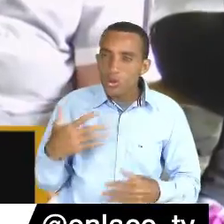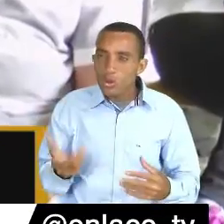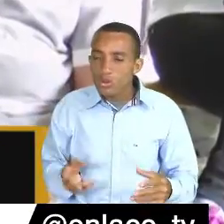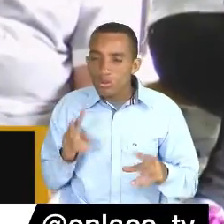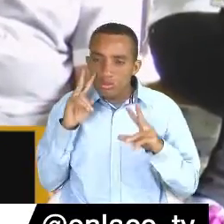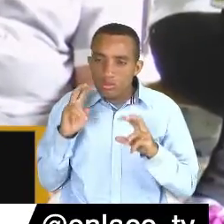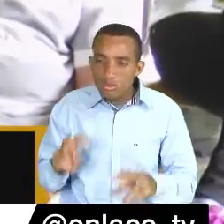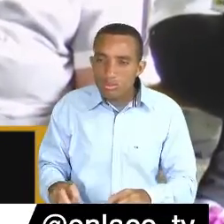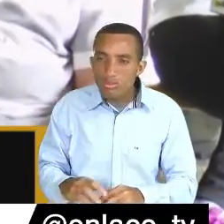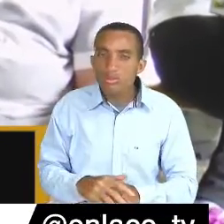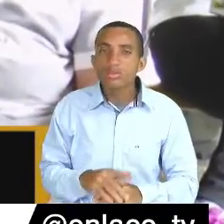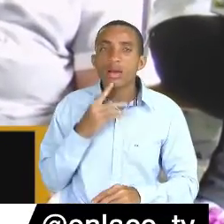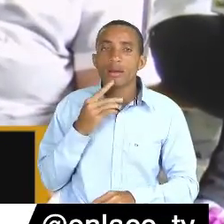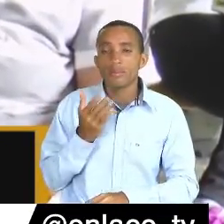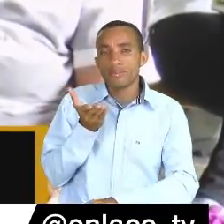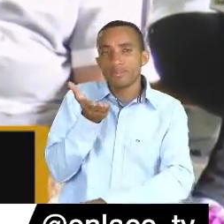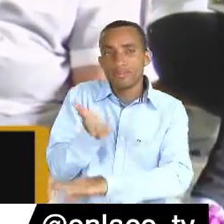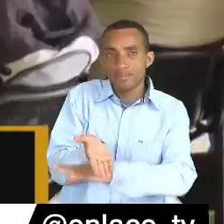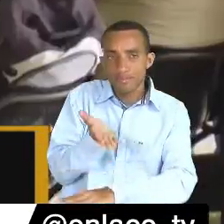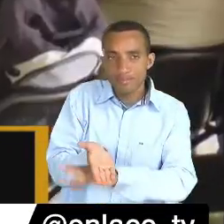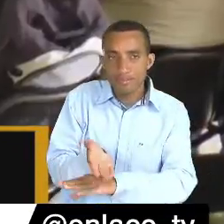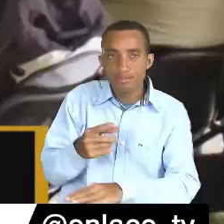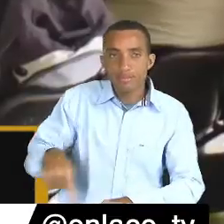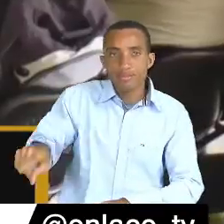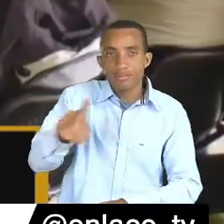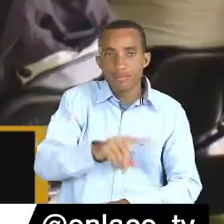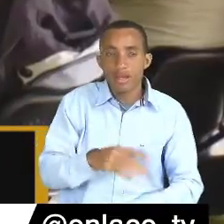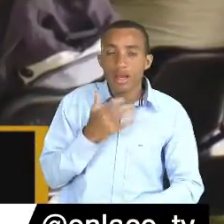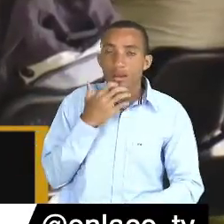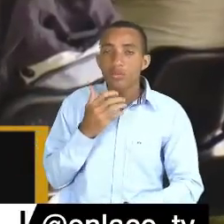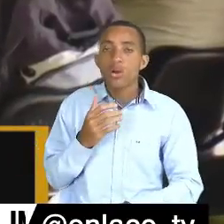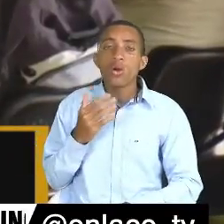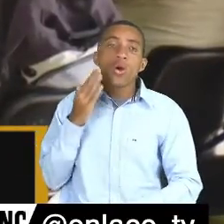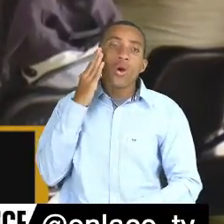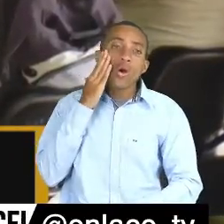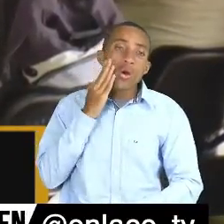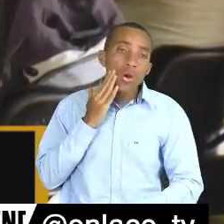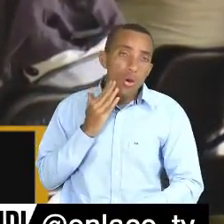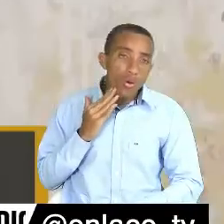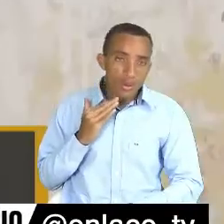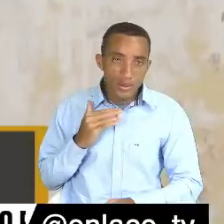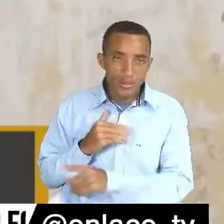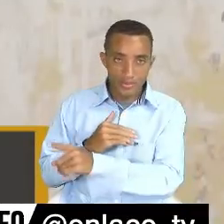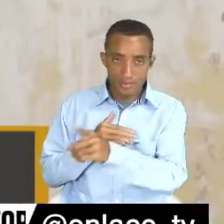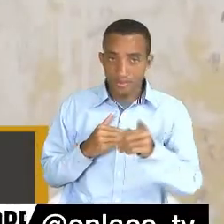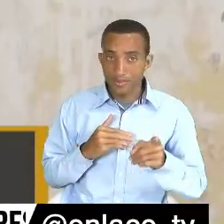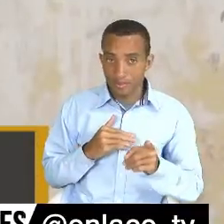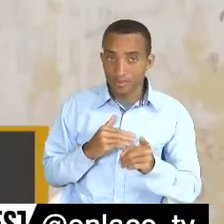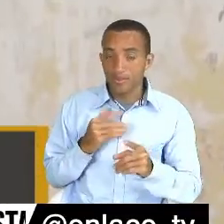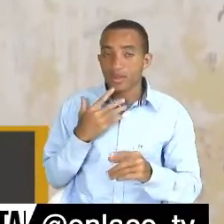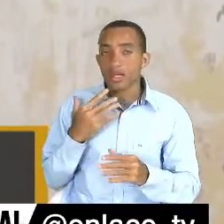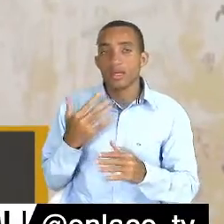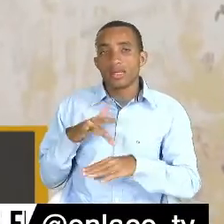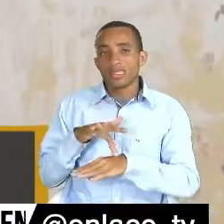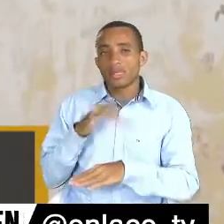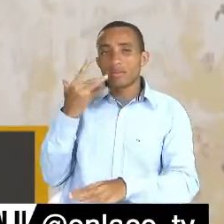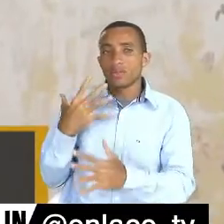primer mandatario de la ciudad el toque de queda para los menores de edad. Vamos a solicitar a la administración municipal se estudie la